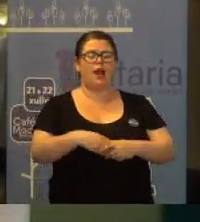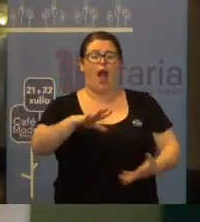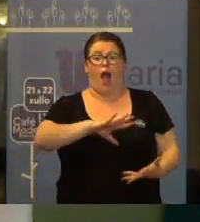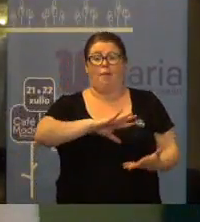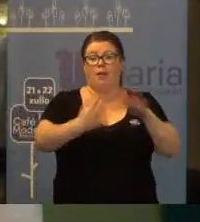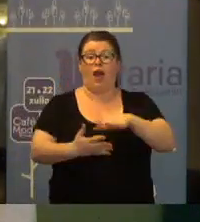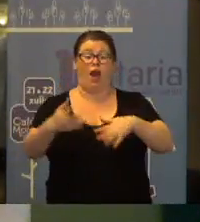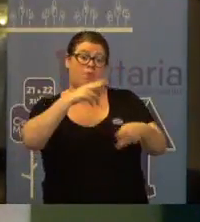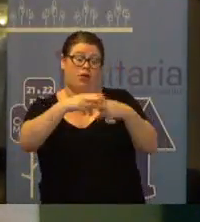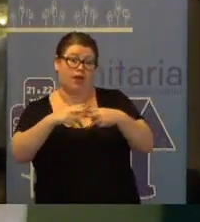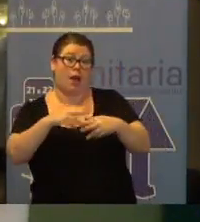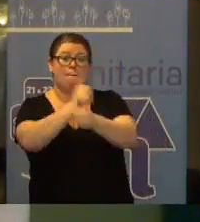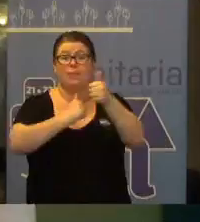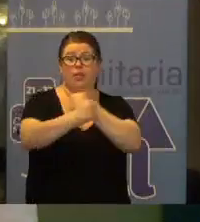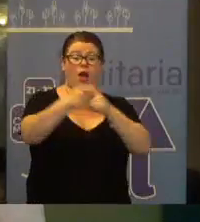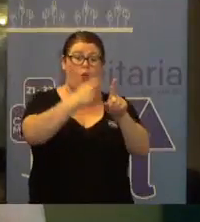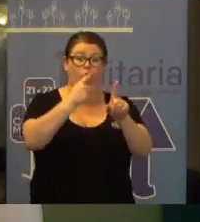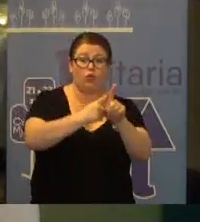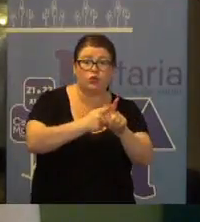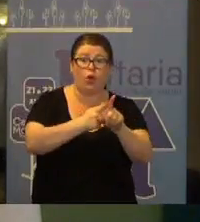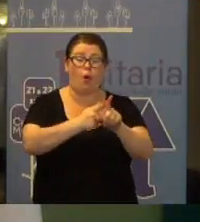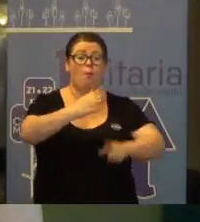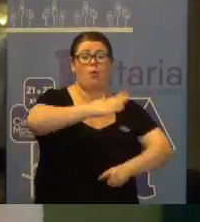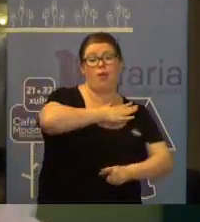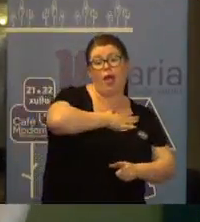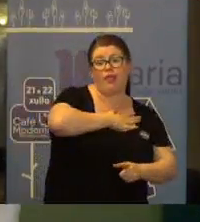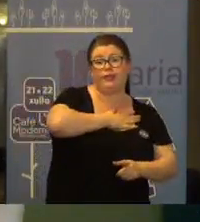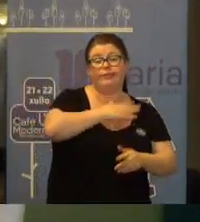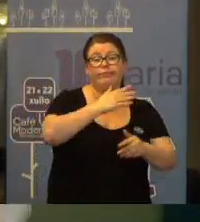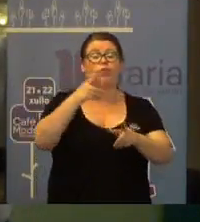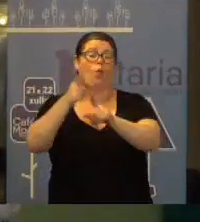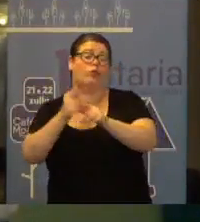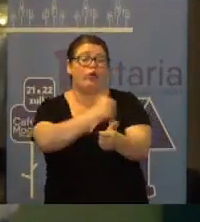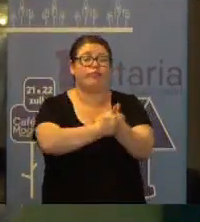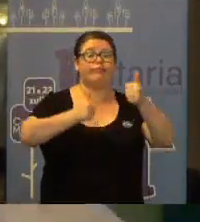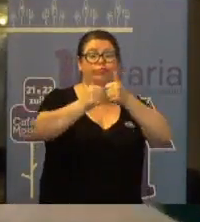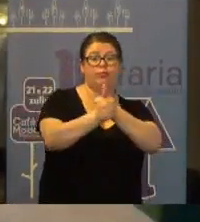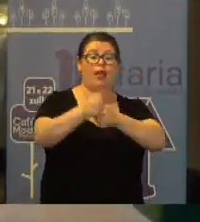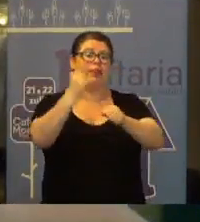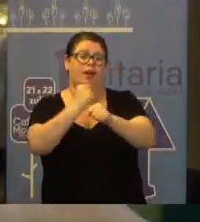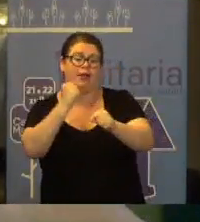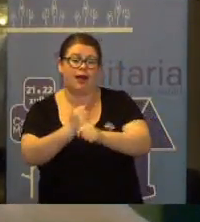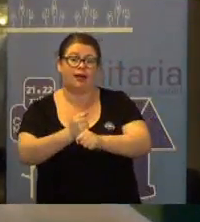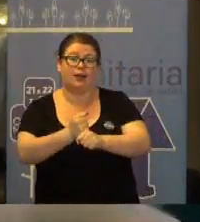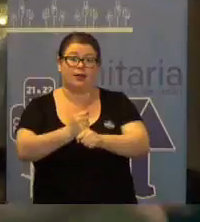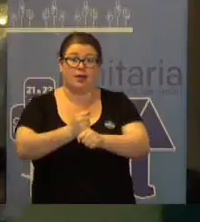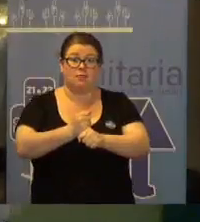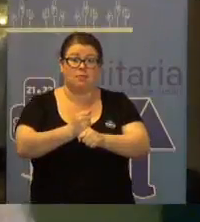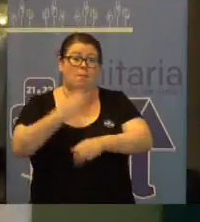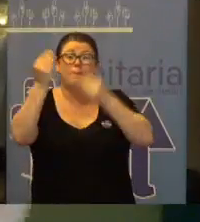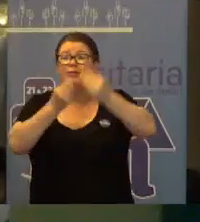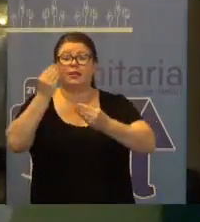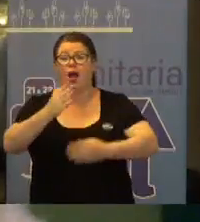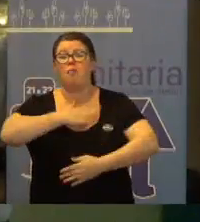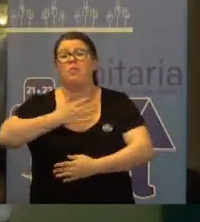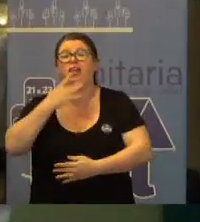á política. Priorizar o uso sobre a propiedade. Traballar sin cuestionar a propiedade, pero